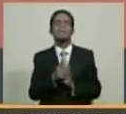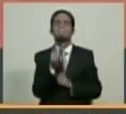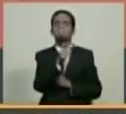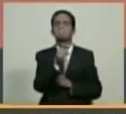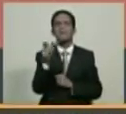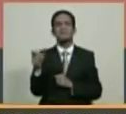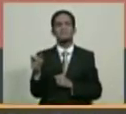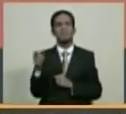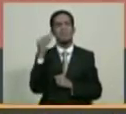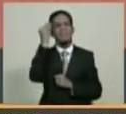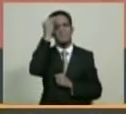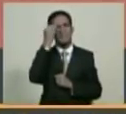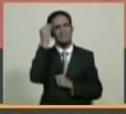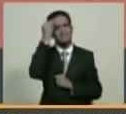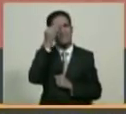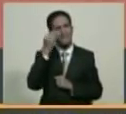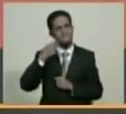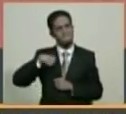a hacer medidas